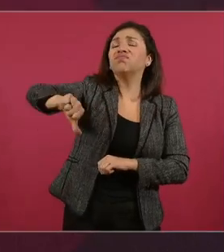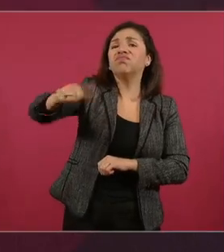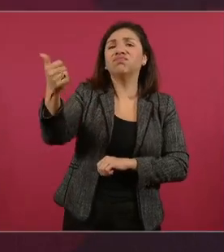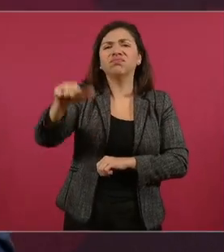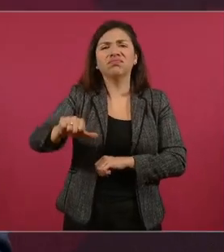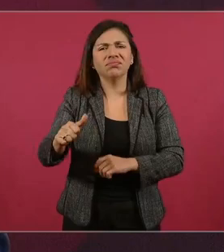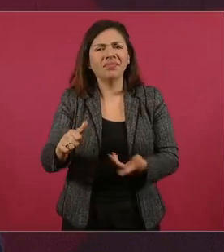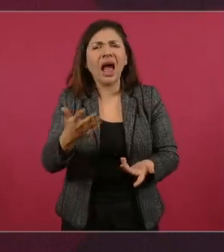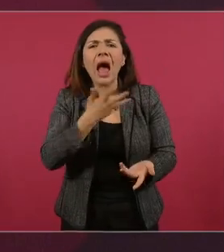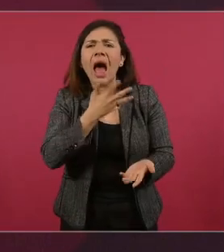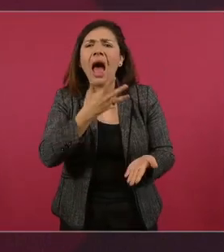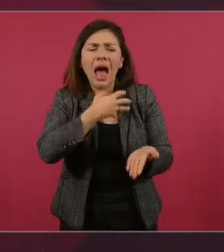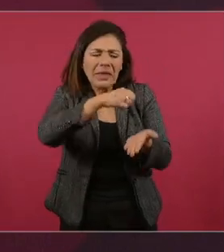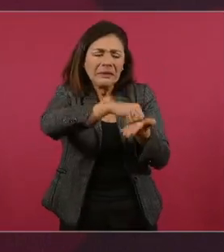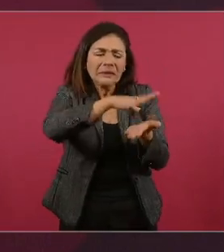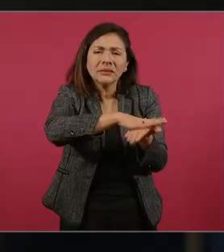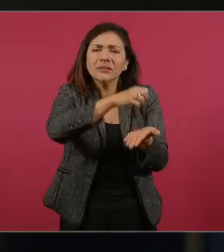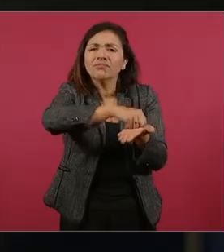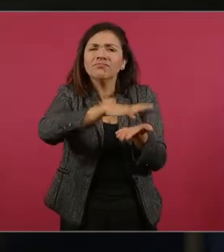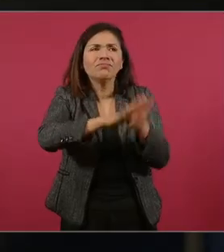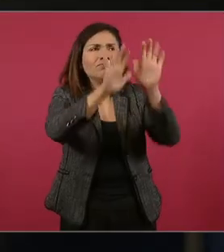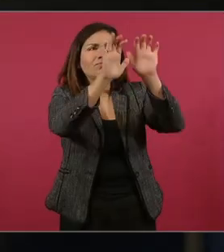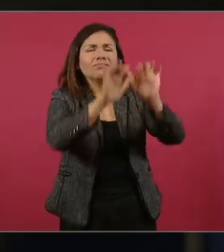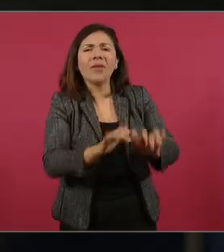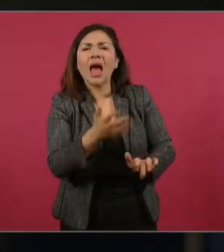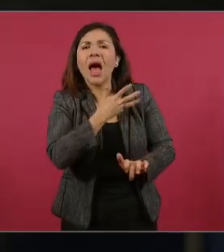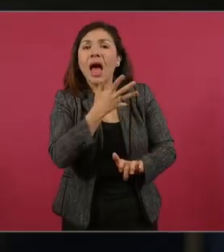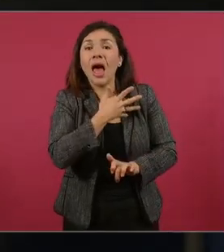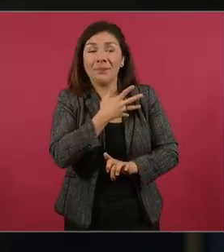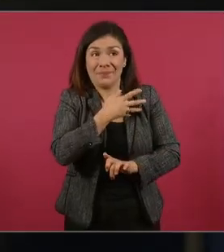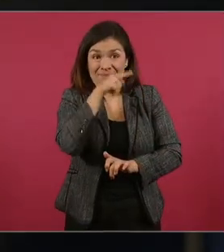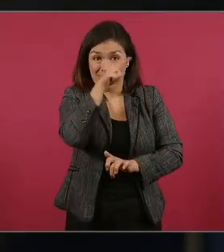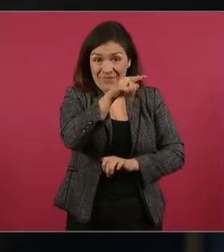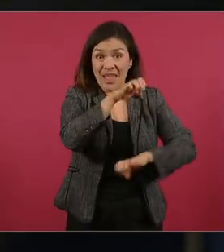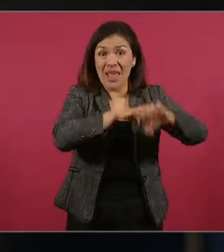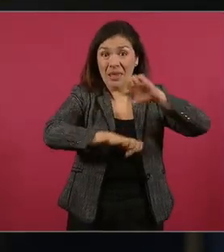Hay documentos donde los embajadores,